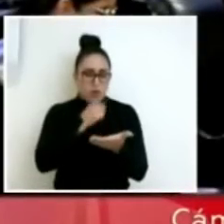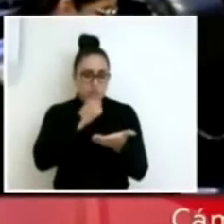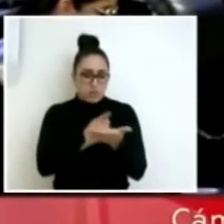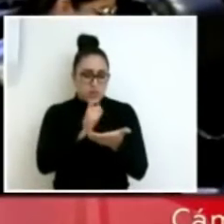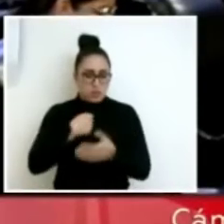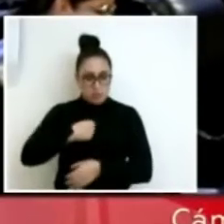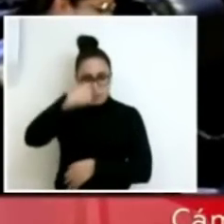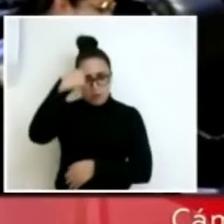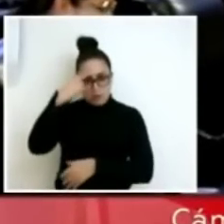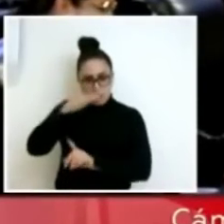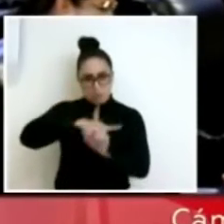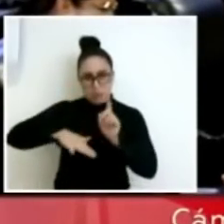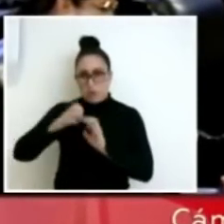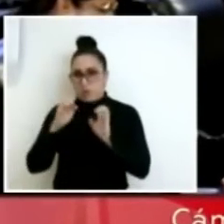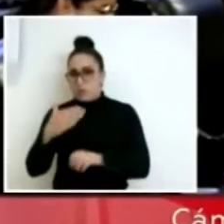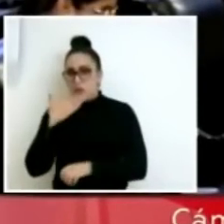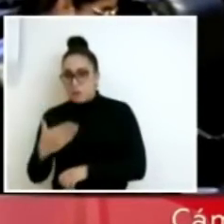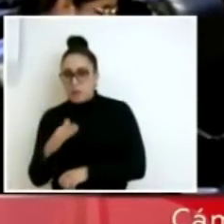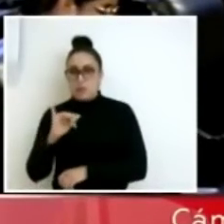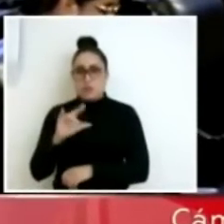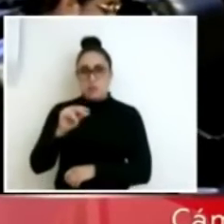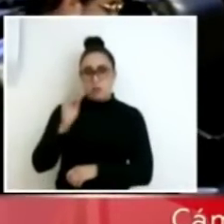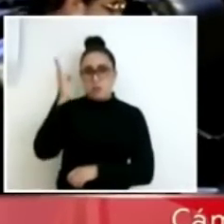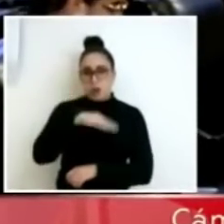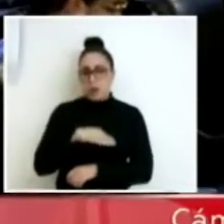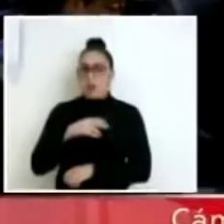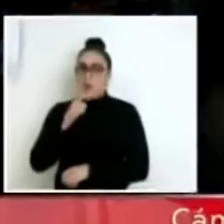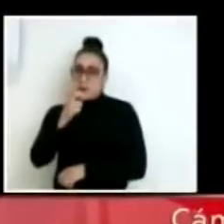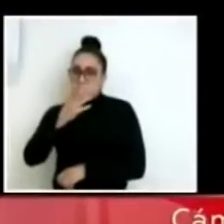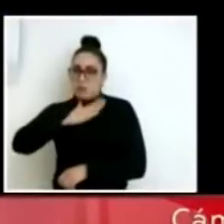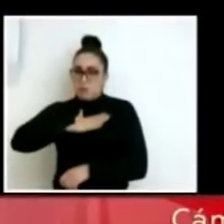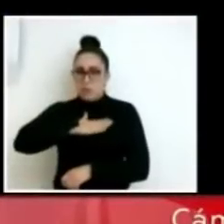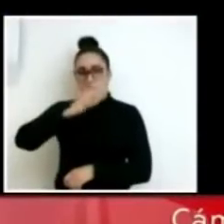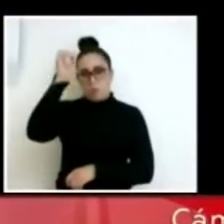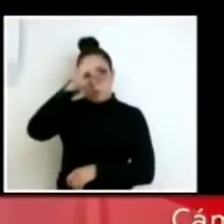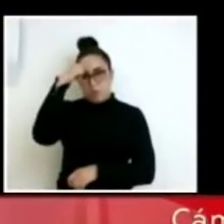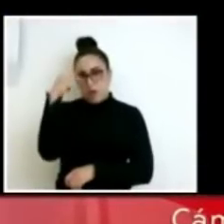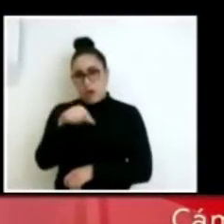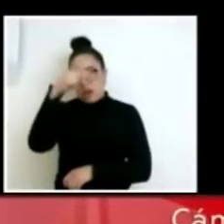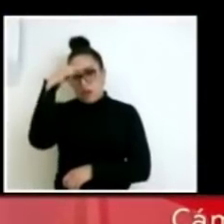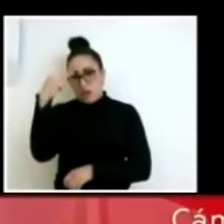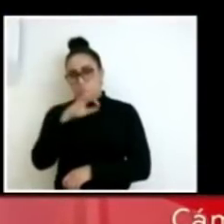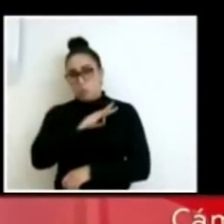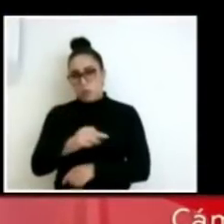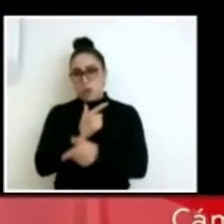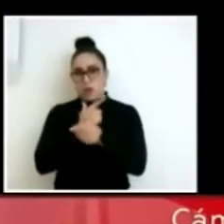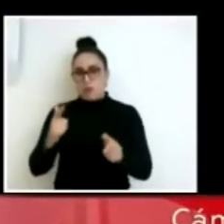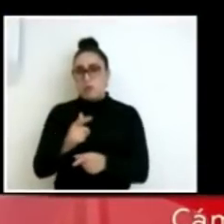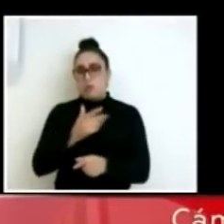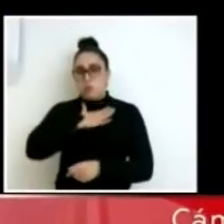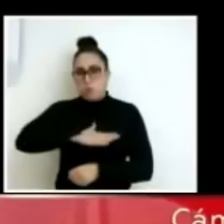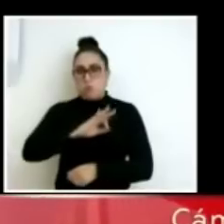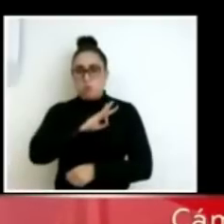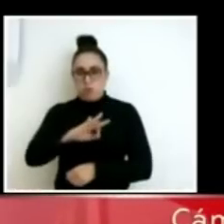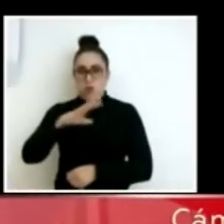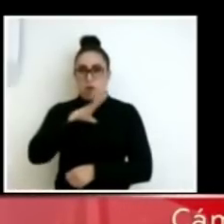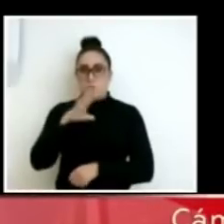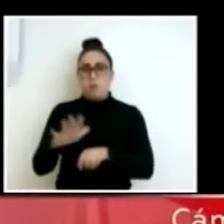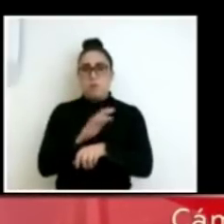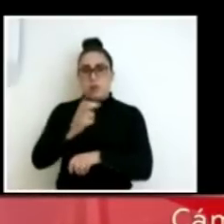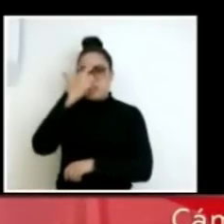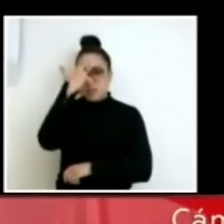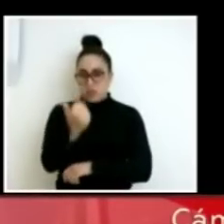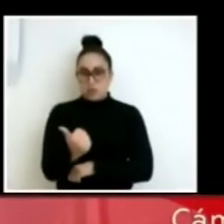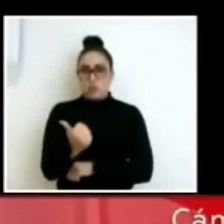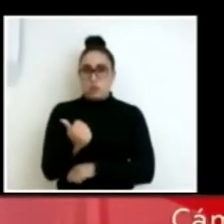conciencia. Creemos que el respeto al Estado de Derecho es la única vía para garantizar un México libre y un México justo. Por eso, desde esta